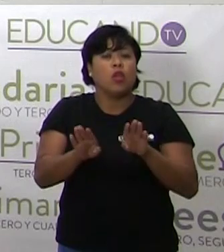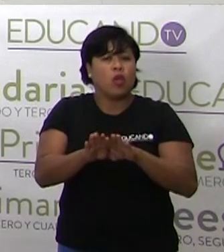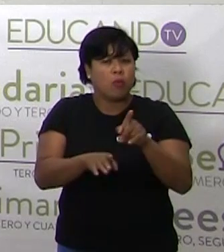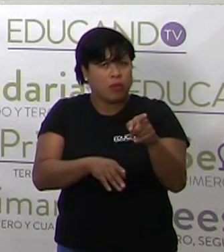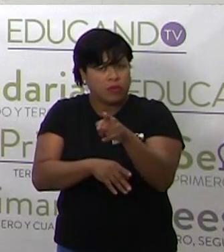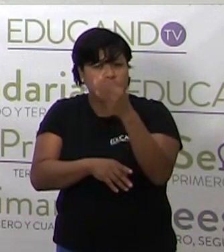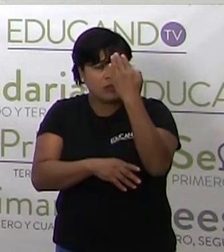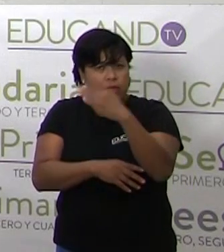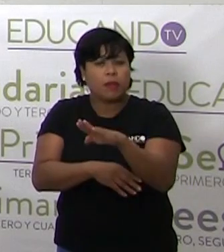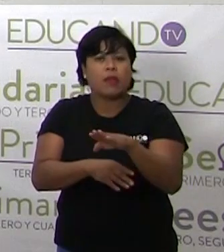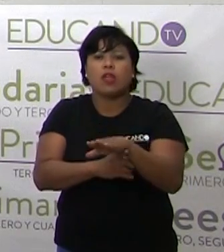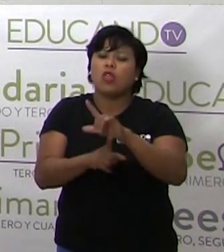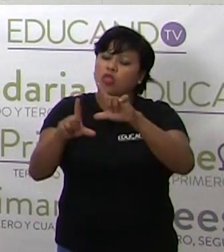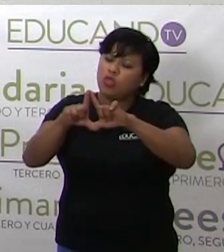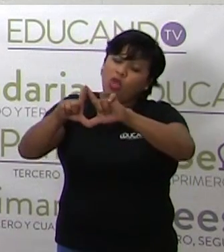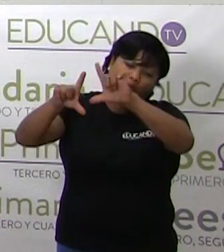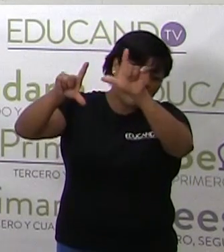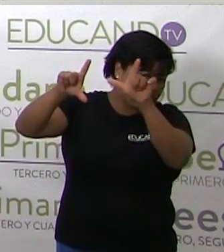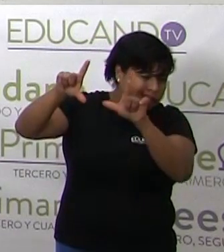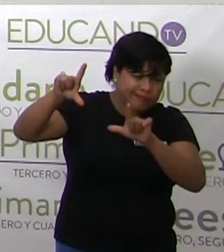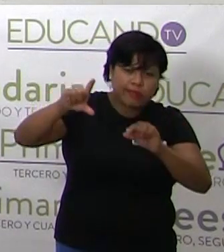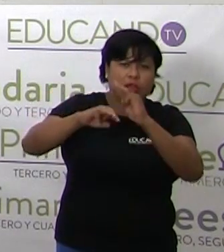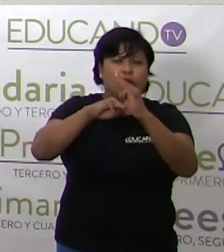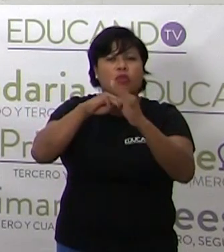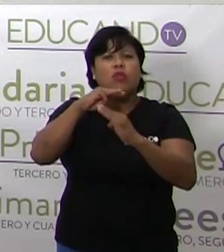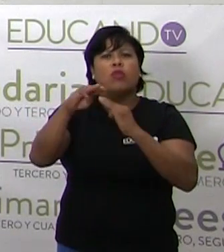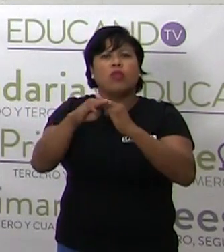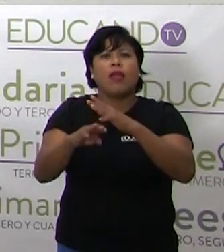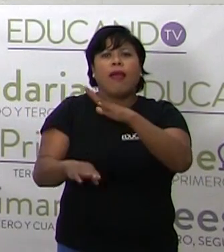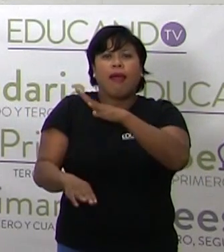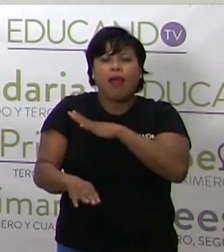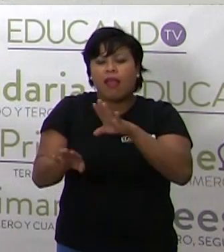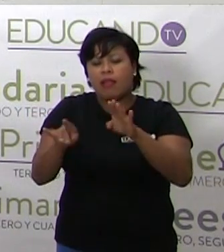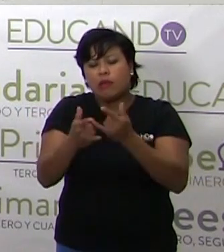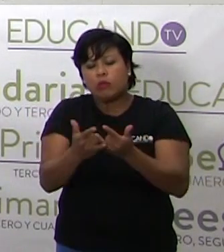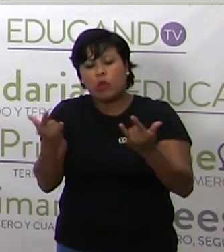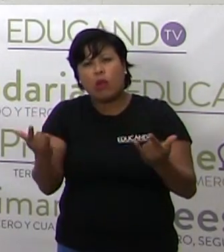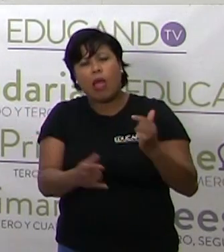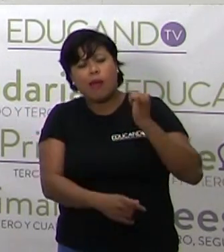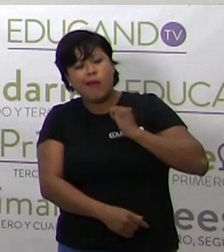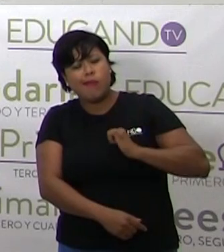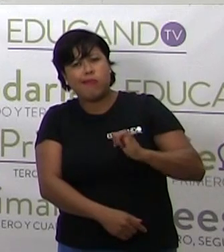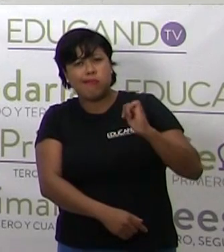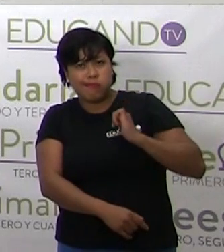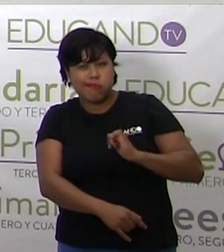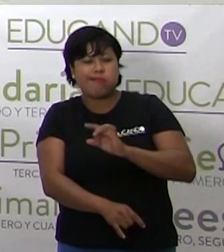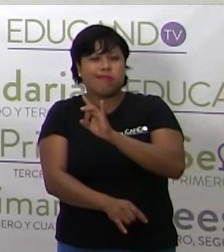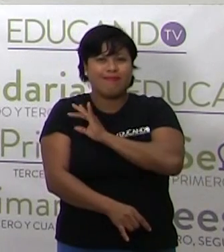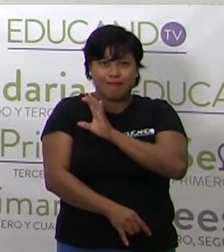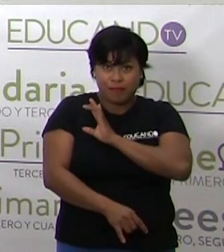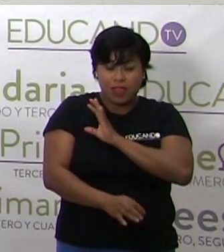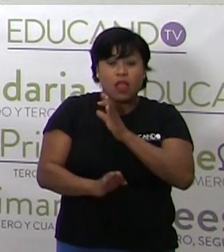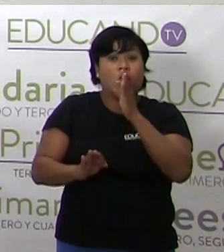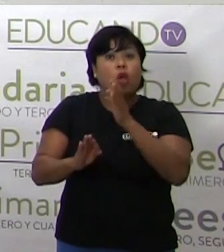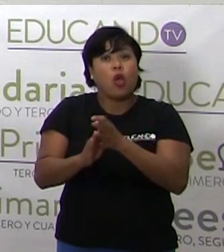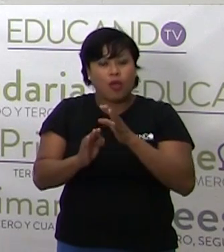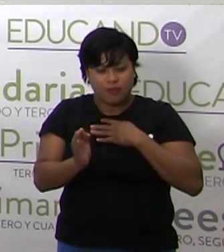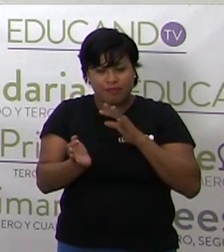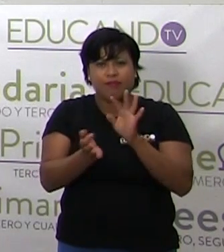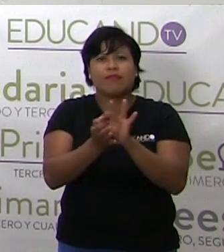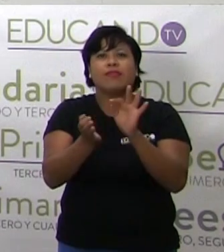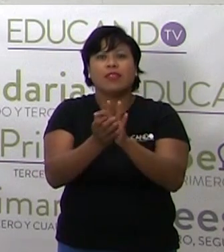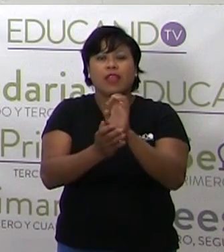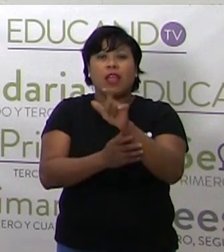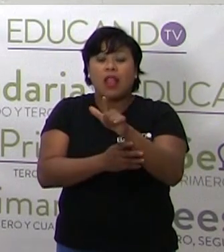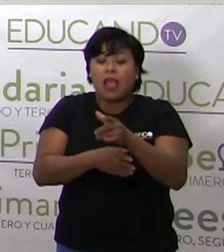saben, en todo el país, en todo el mundo, existen leyendas. El día de hoy les traje una leyenda que se llama